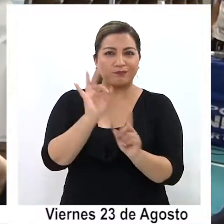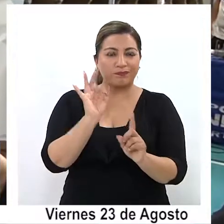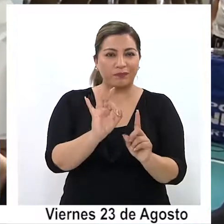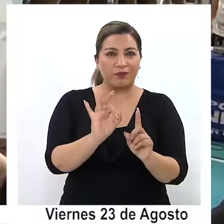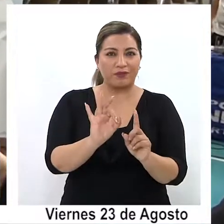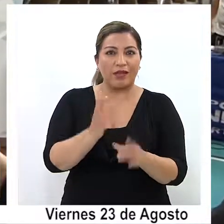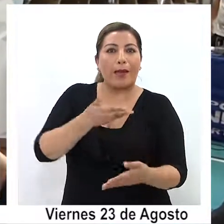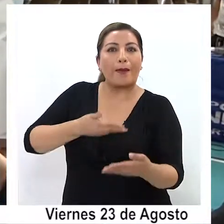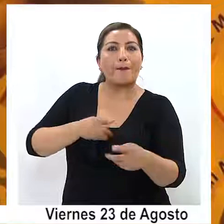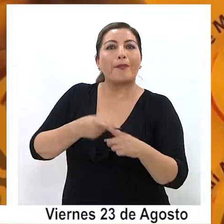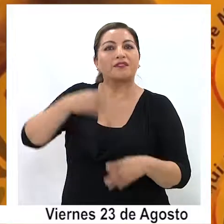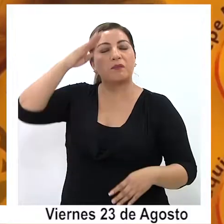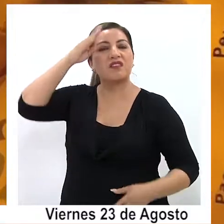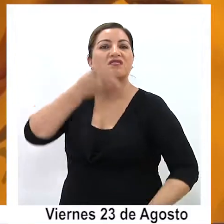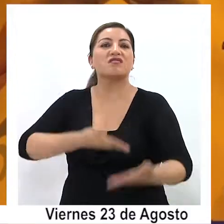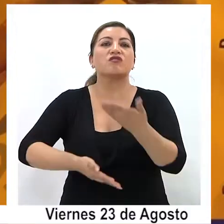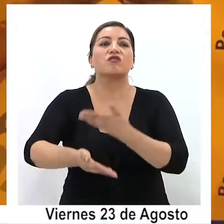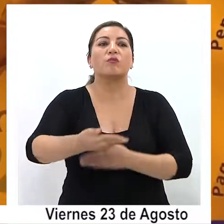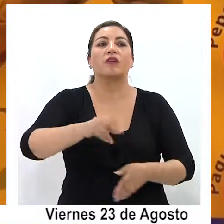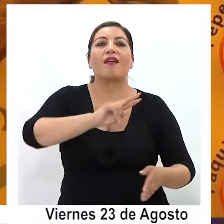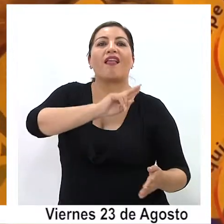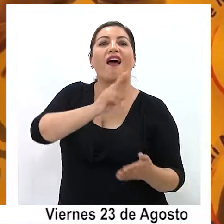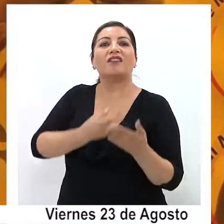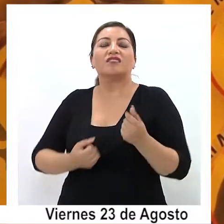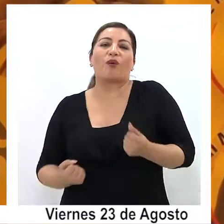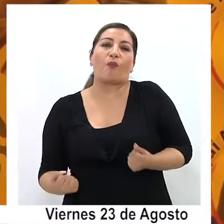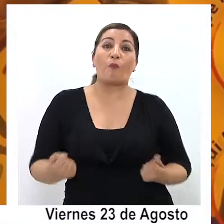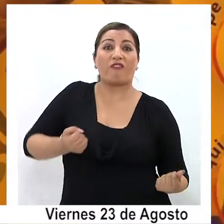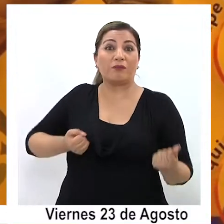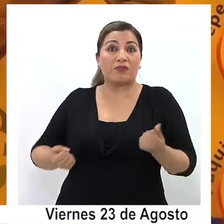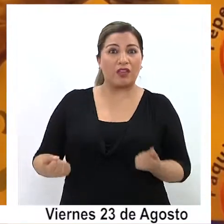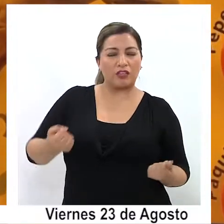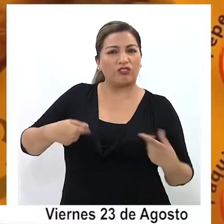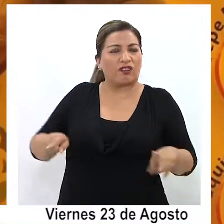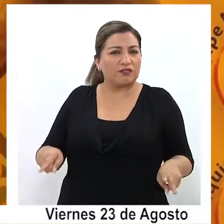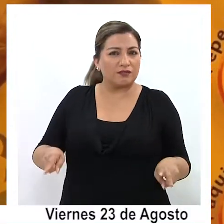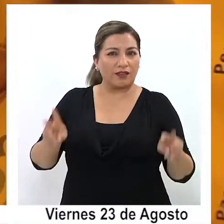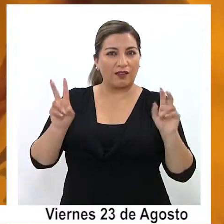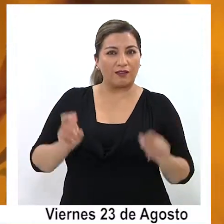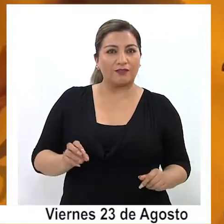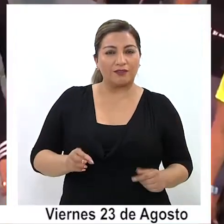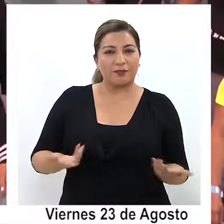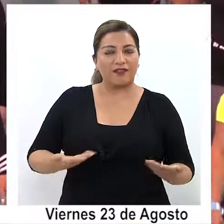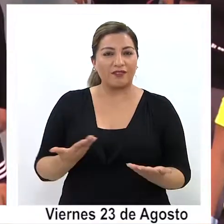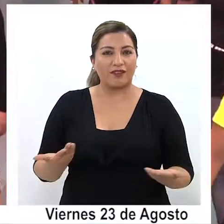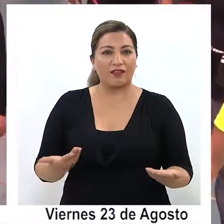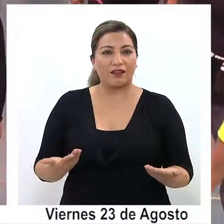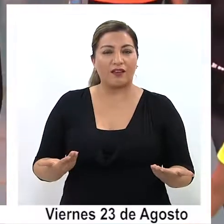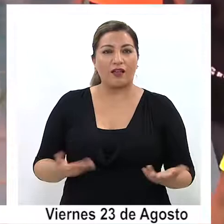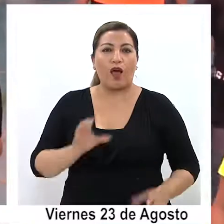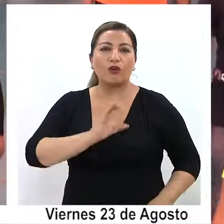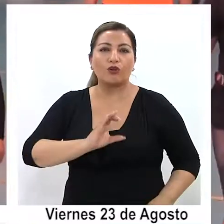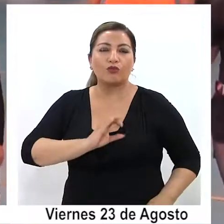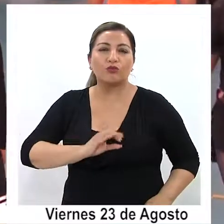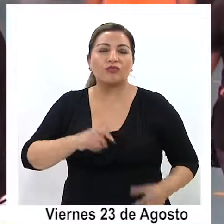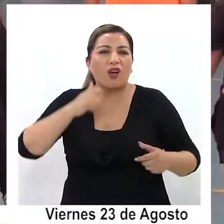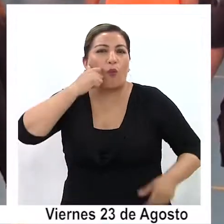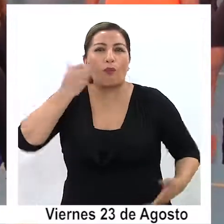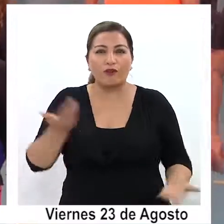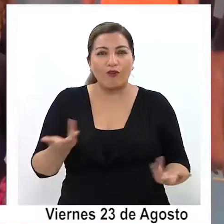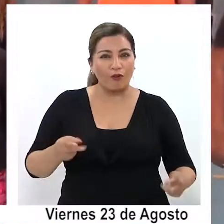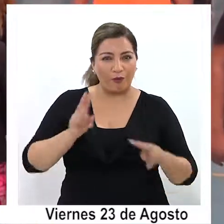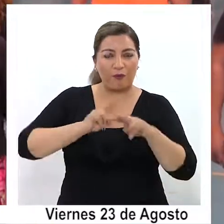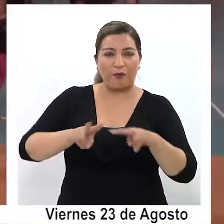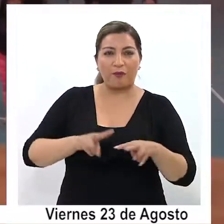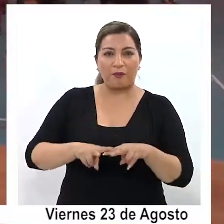a compartir mis experiencias sobre el arte del movimiento y la relación que existe con el comportamiento del ser humano. Cómo